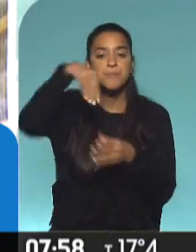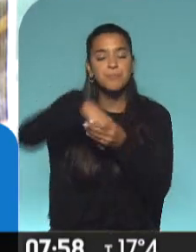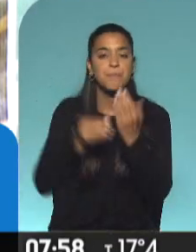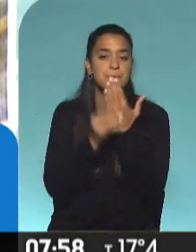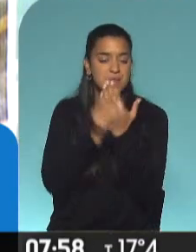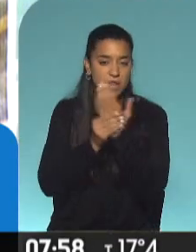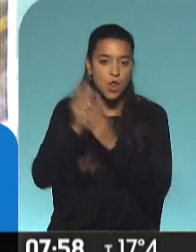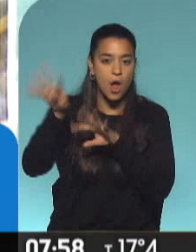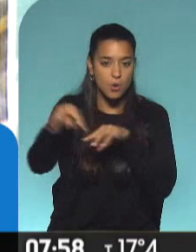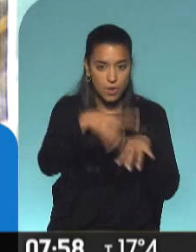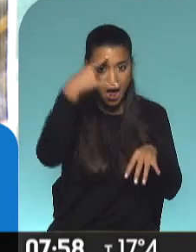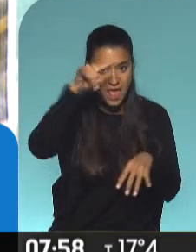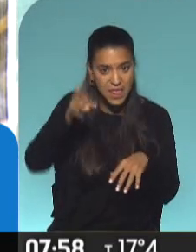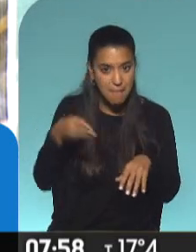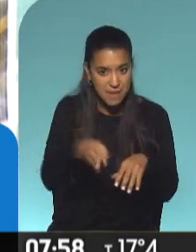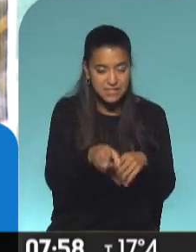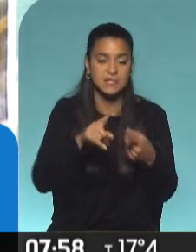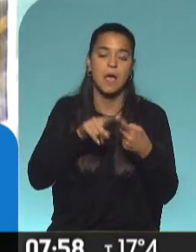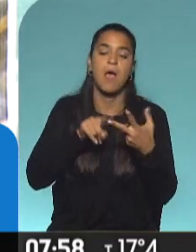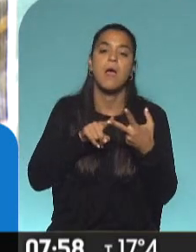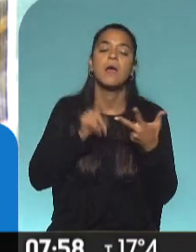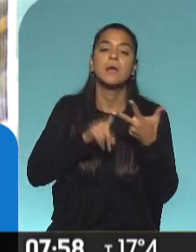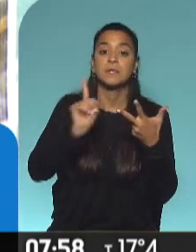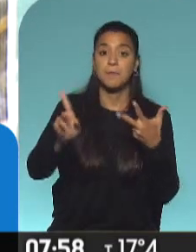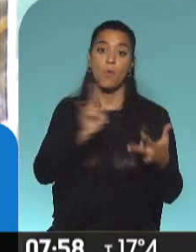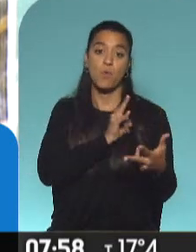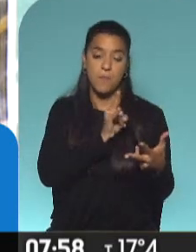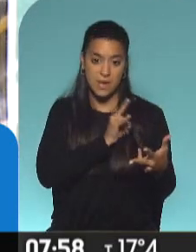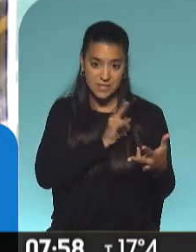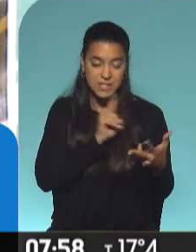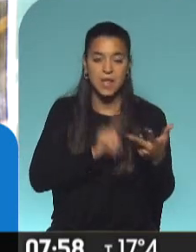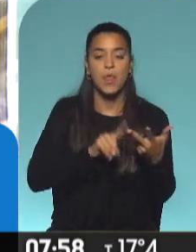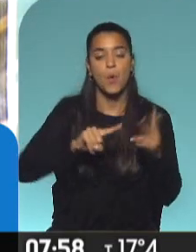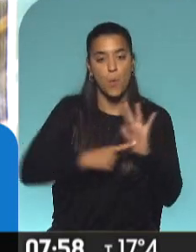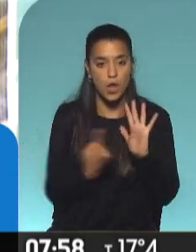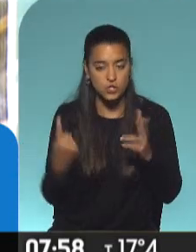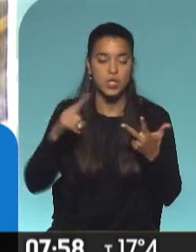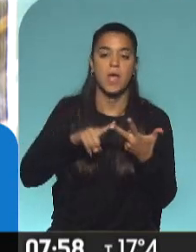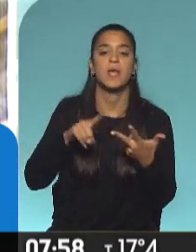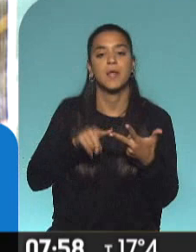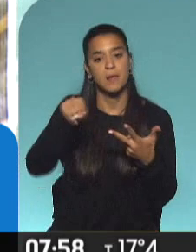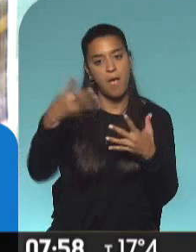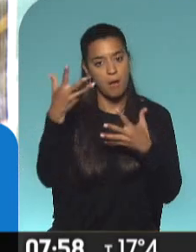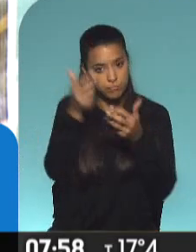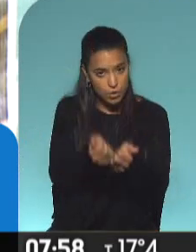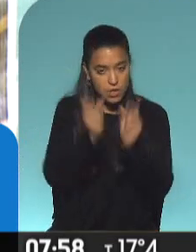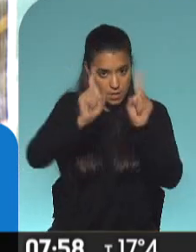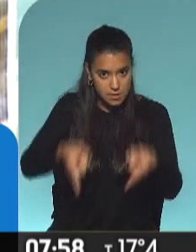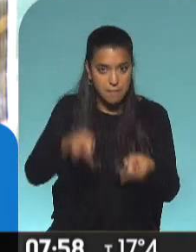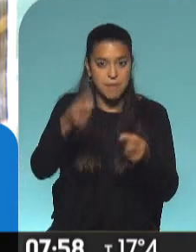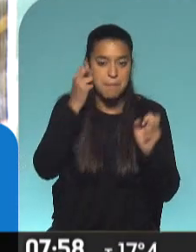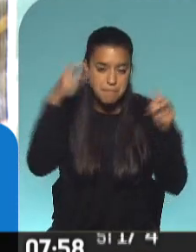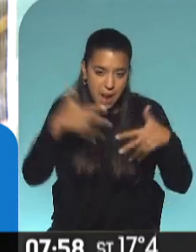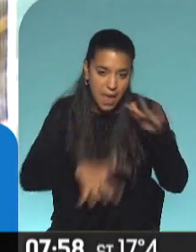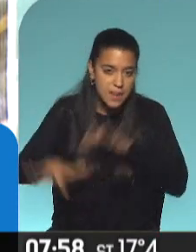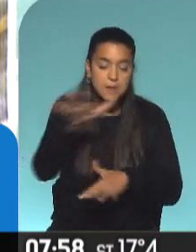Ministerio de Agricultura, Ganadería y Pesca, con el ámbito universitario, con la Universidad de Buenos Aires, que ha colaborado también en esta estrategia,